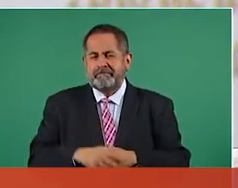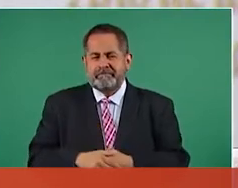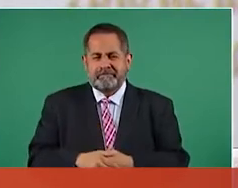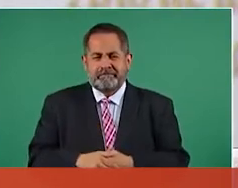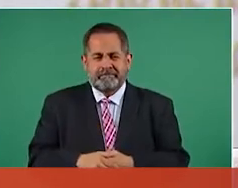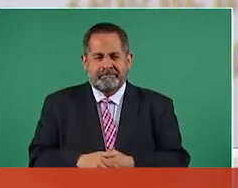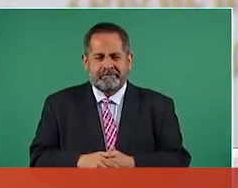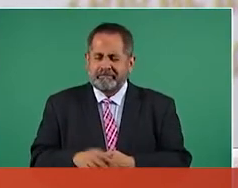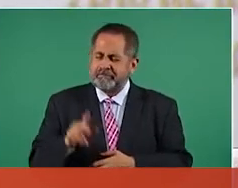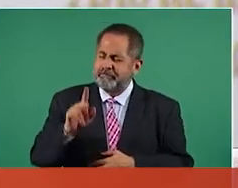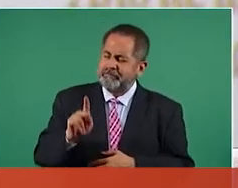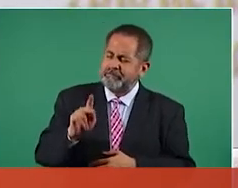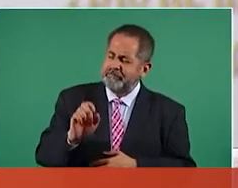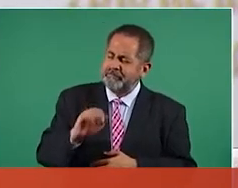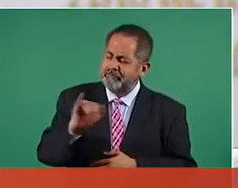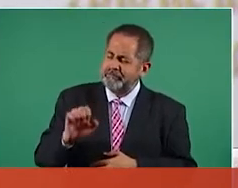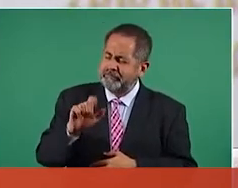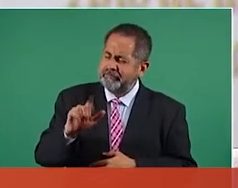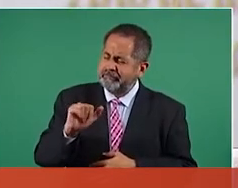Pejelic.